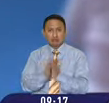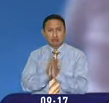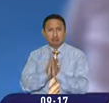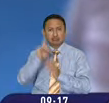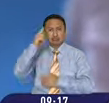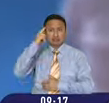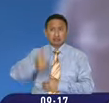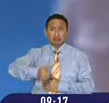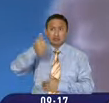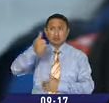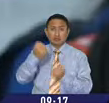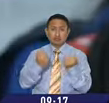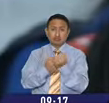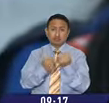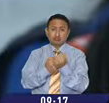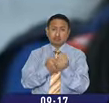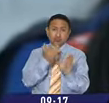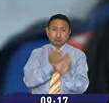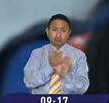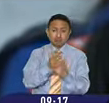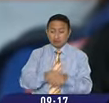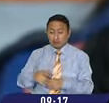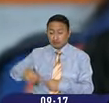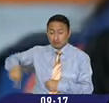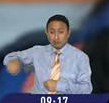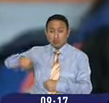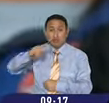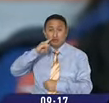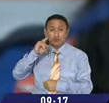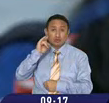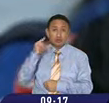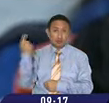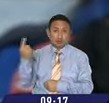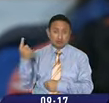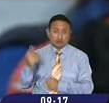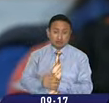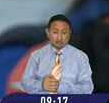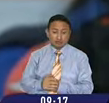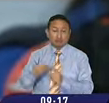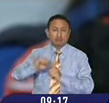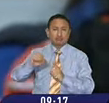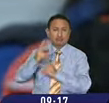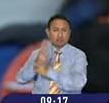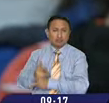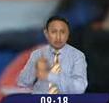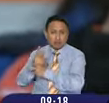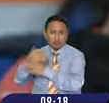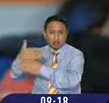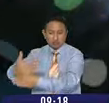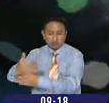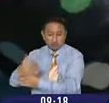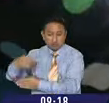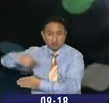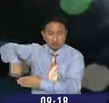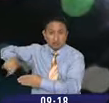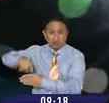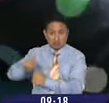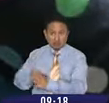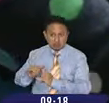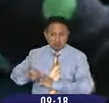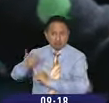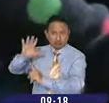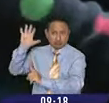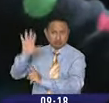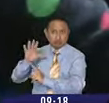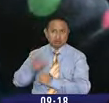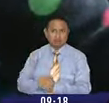al gobierno asistencia psicológica para las niñas y niños en orfandad, un sistema de protección ya que muchas son amenazadas,